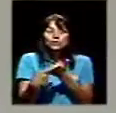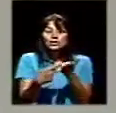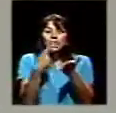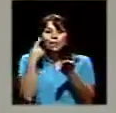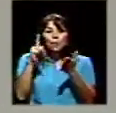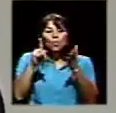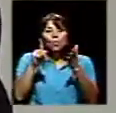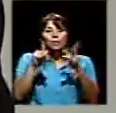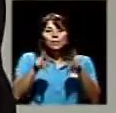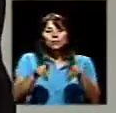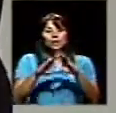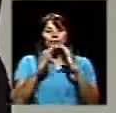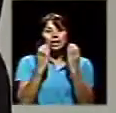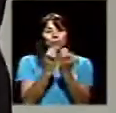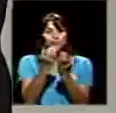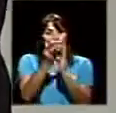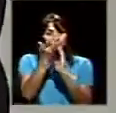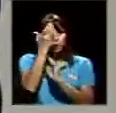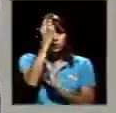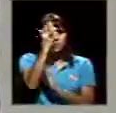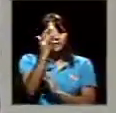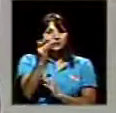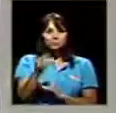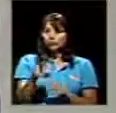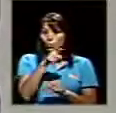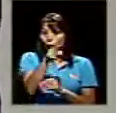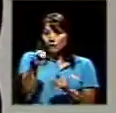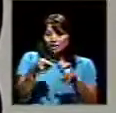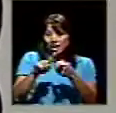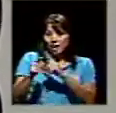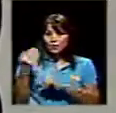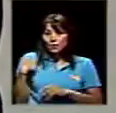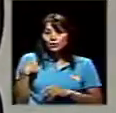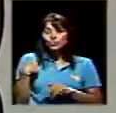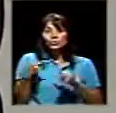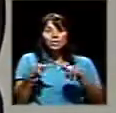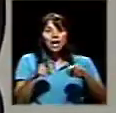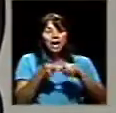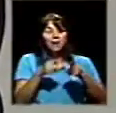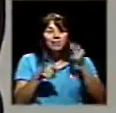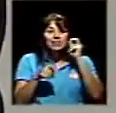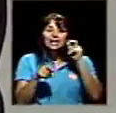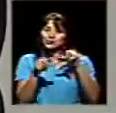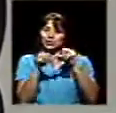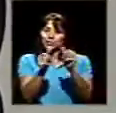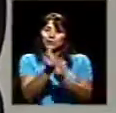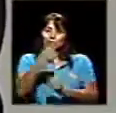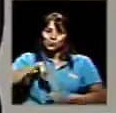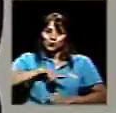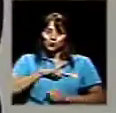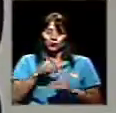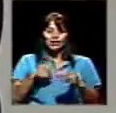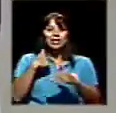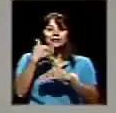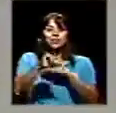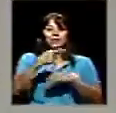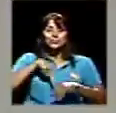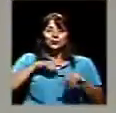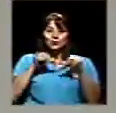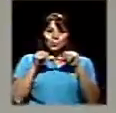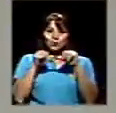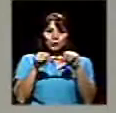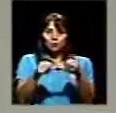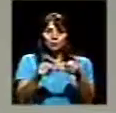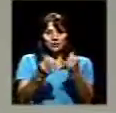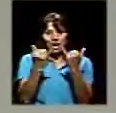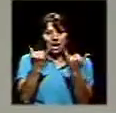Quédense con nosotros, amigas y amigos, porque escucharemos la opinión de don Carlos una vez que el canal nos regrese